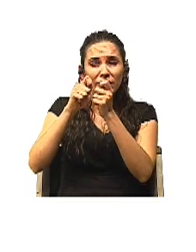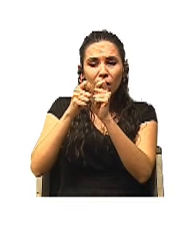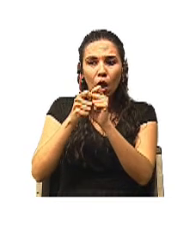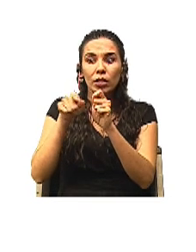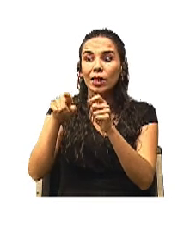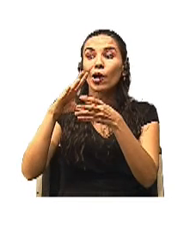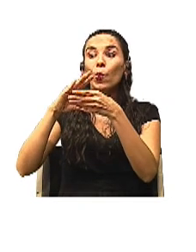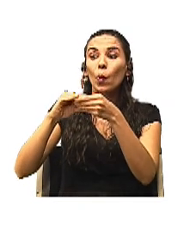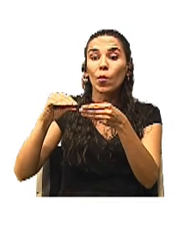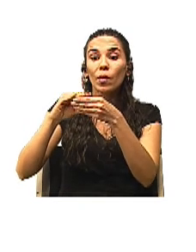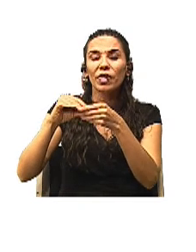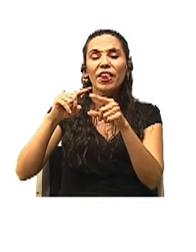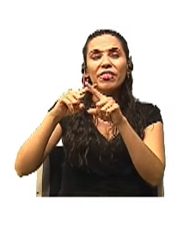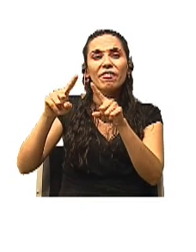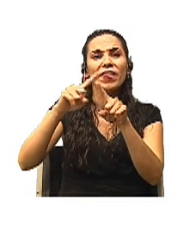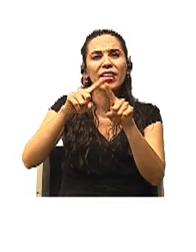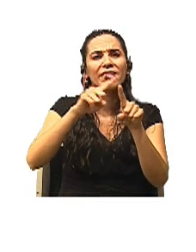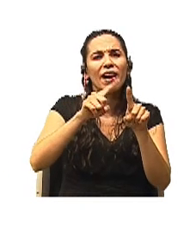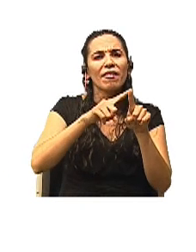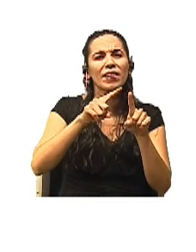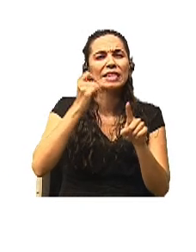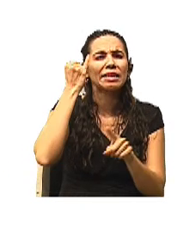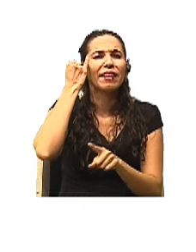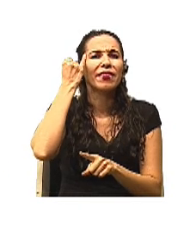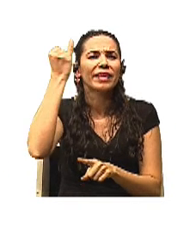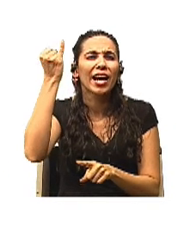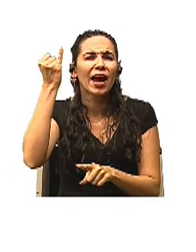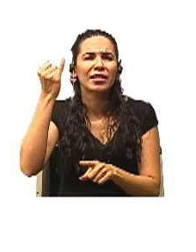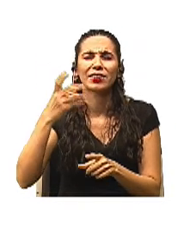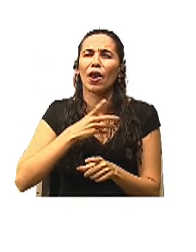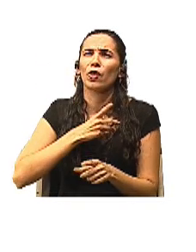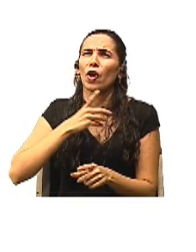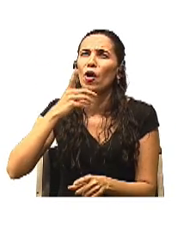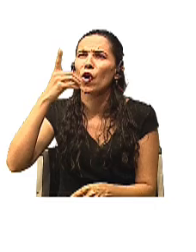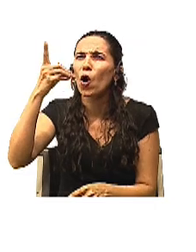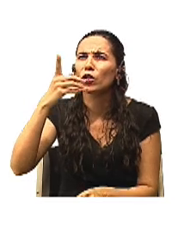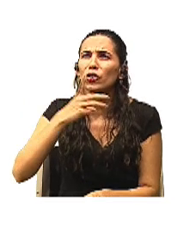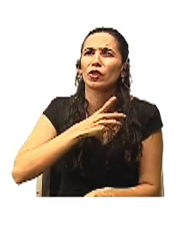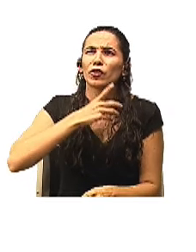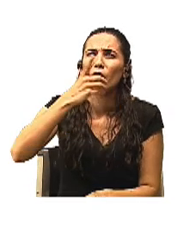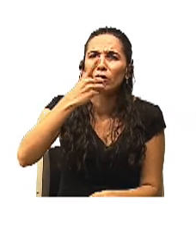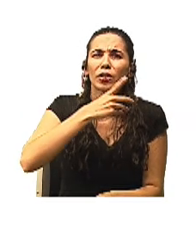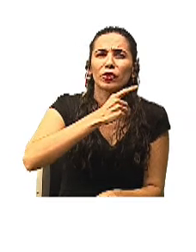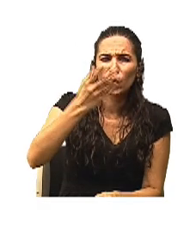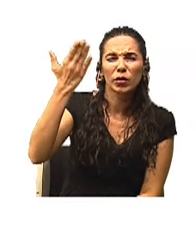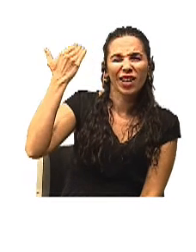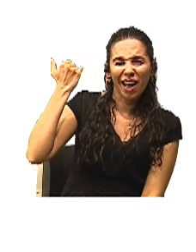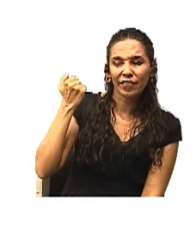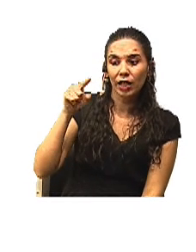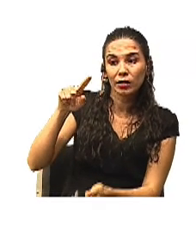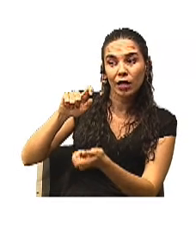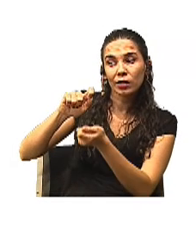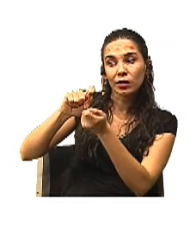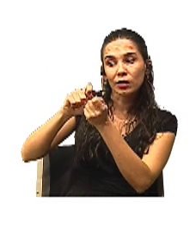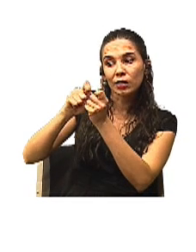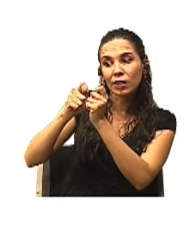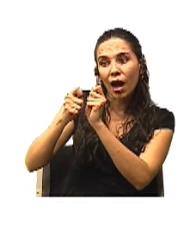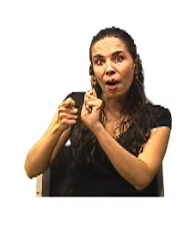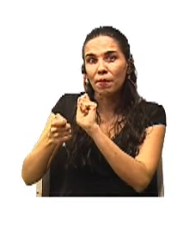en todas las mitologías. Es decir, los dioses van a transformar de